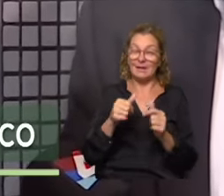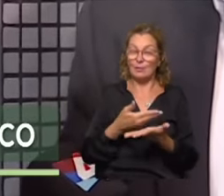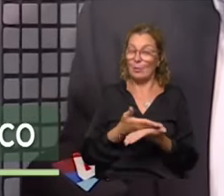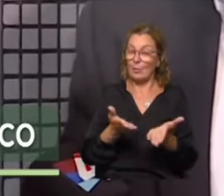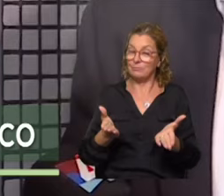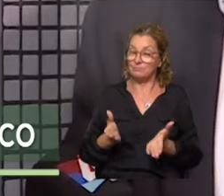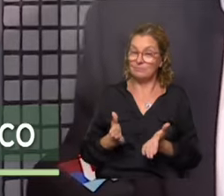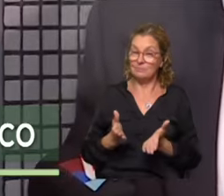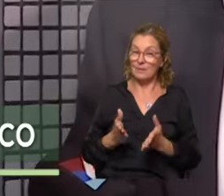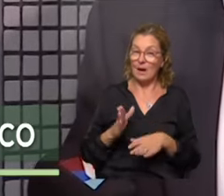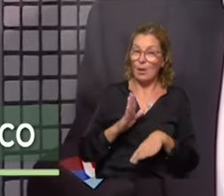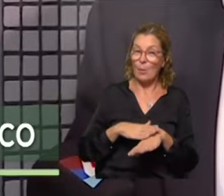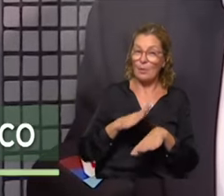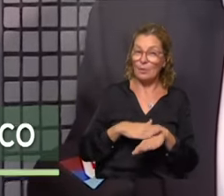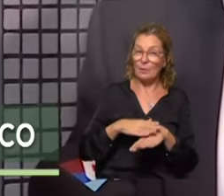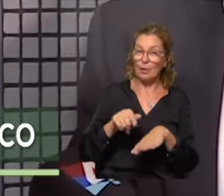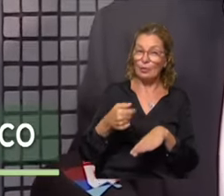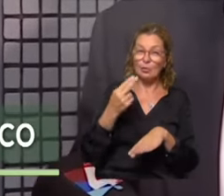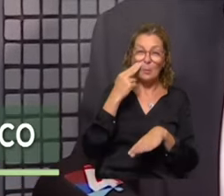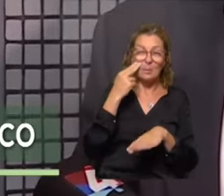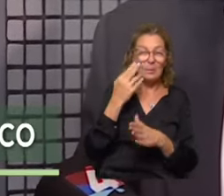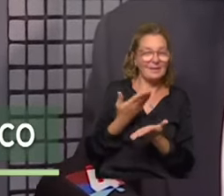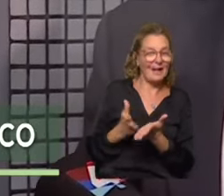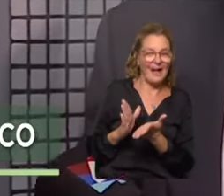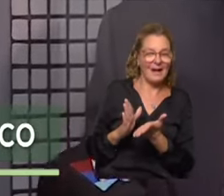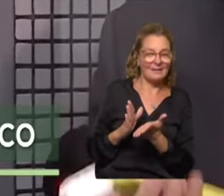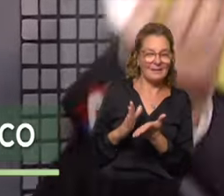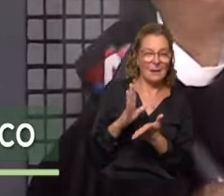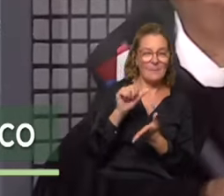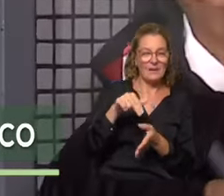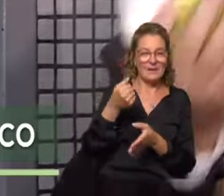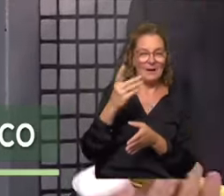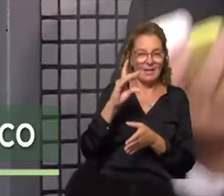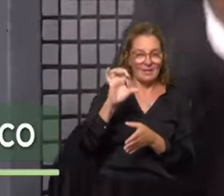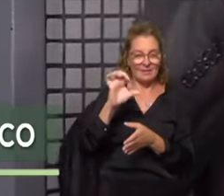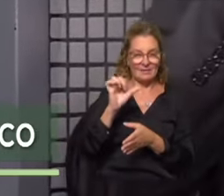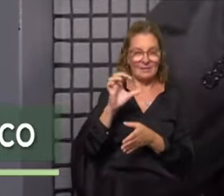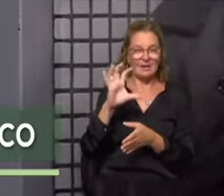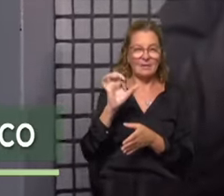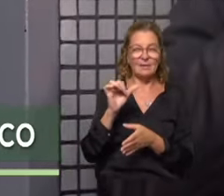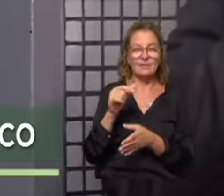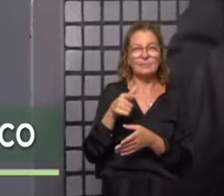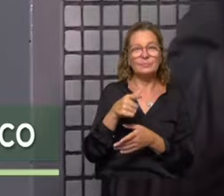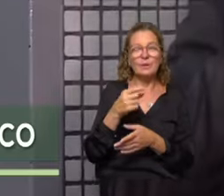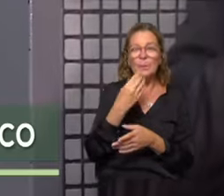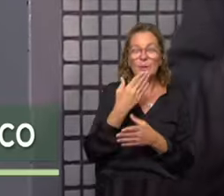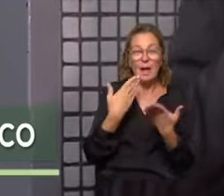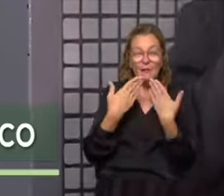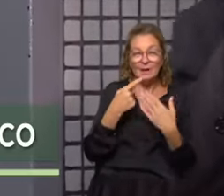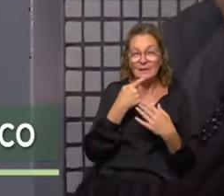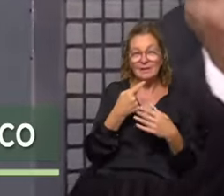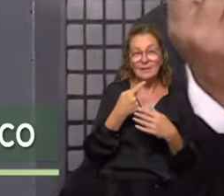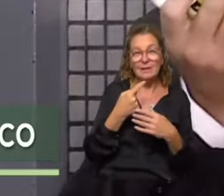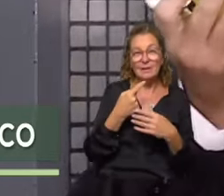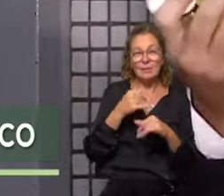exculpar de los crímenes sexuales que había cometido el entonces senador penales. Javier Benech, ¿puede adelantarnos si